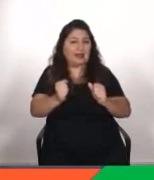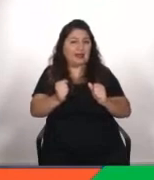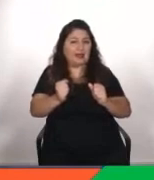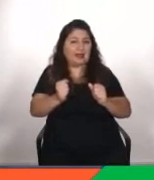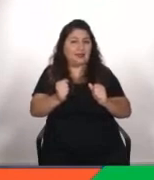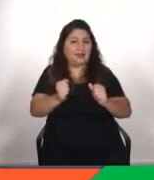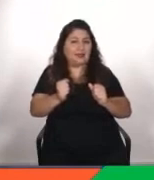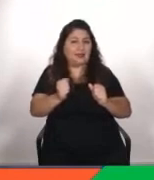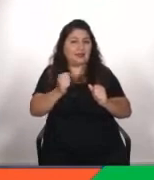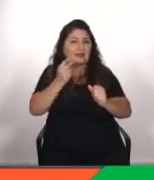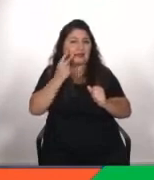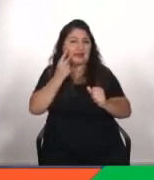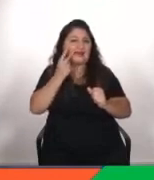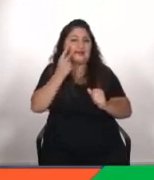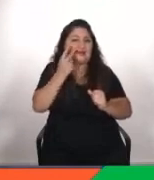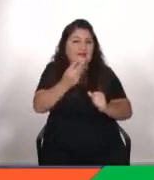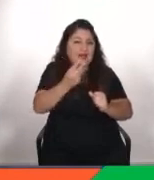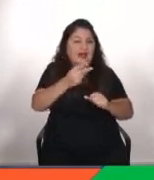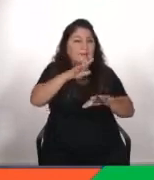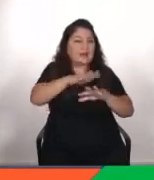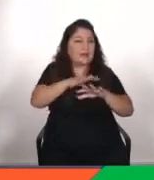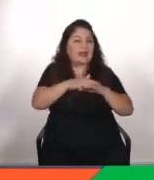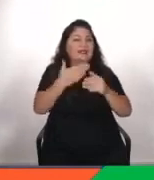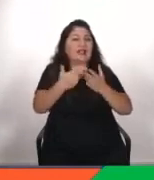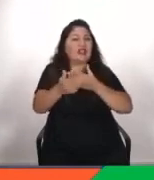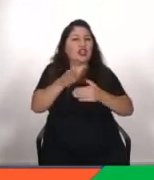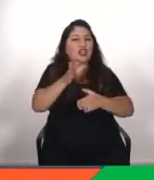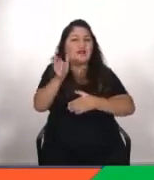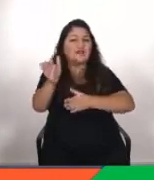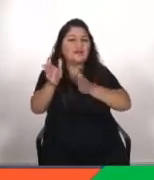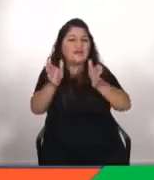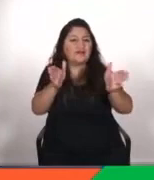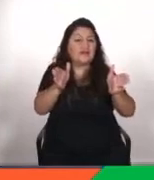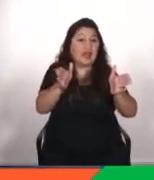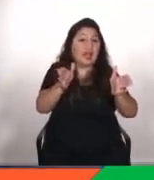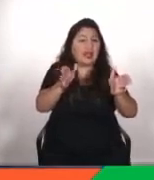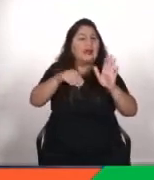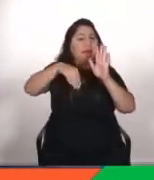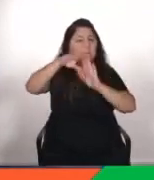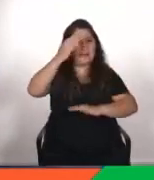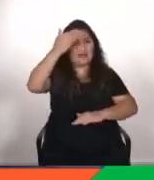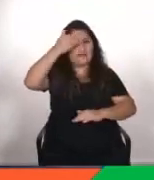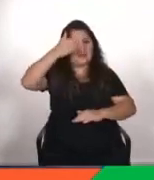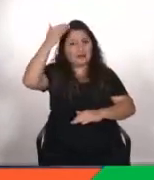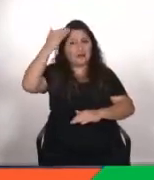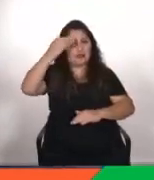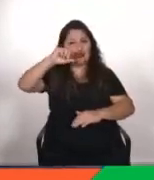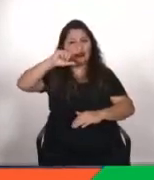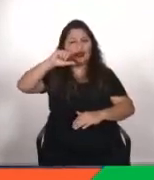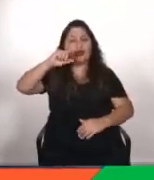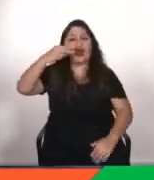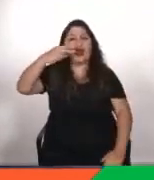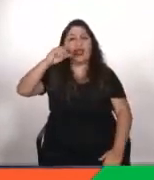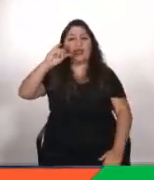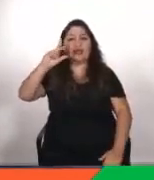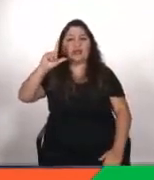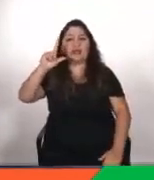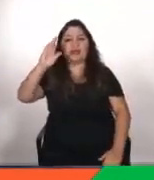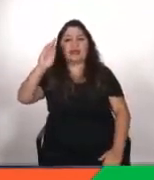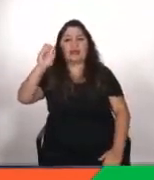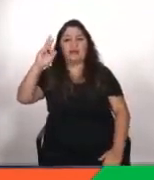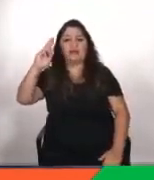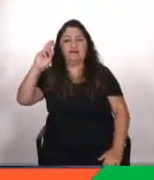de lanzar las direcciones en las que las matemáticas va avanzando, ¿no? Quizá el discurso más famoso en este sentido fue uno que pronunció Hilbert en el año